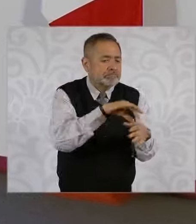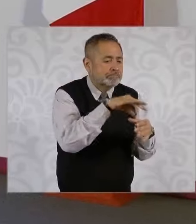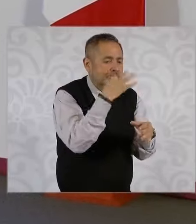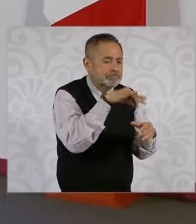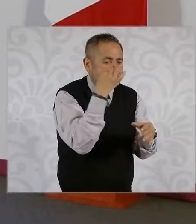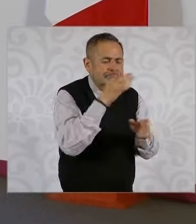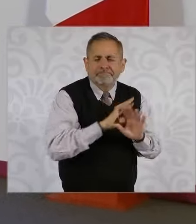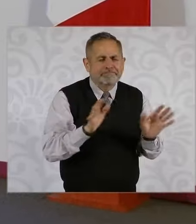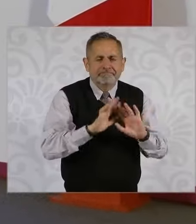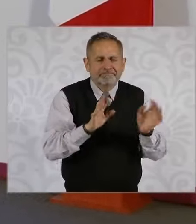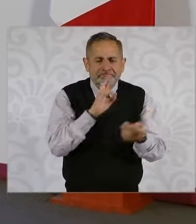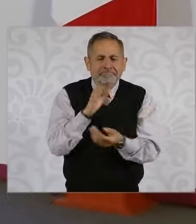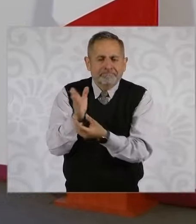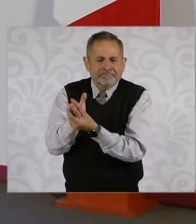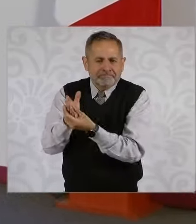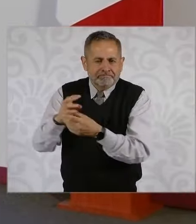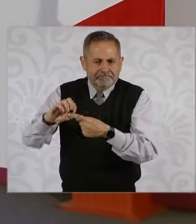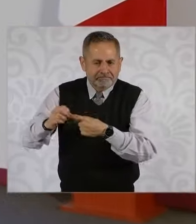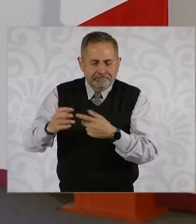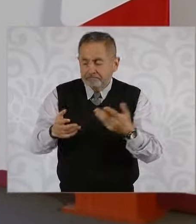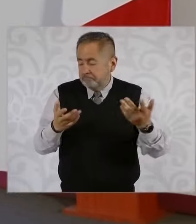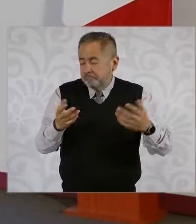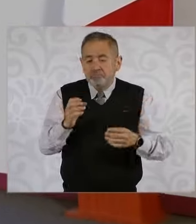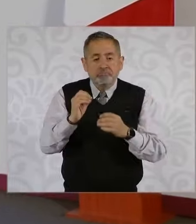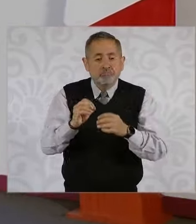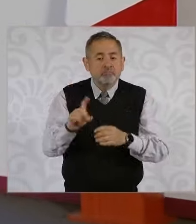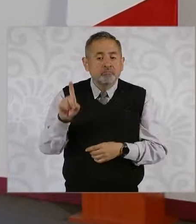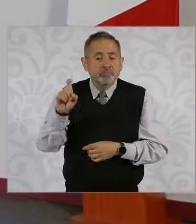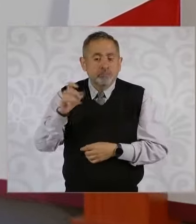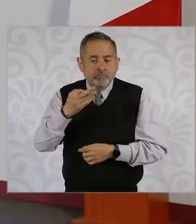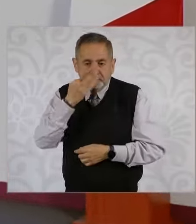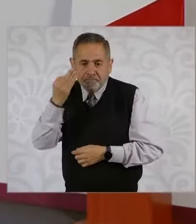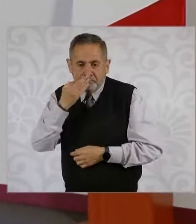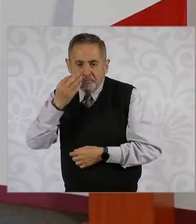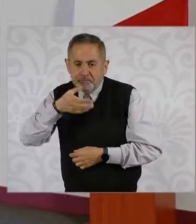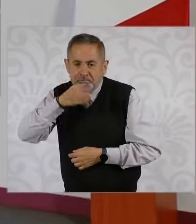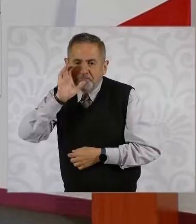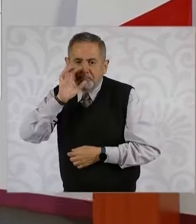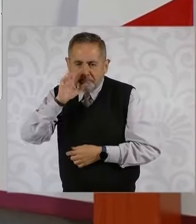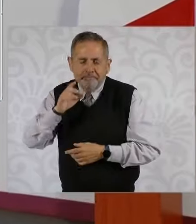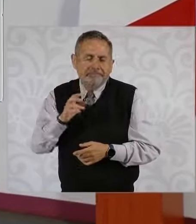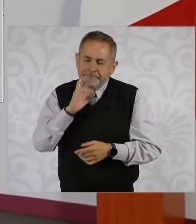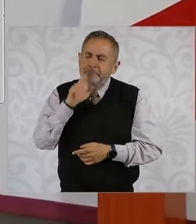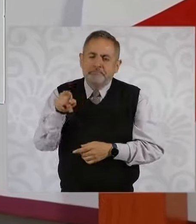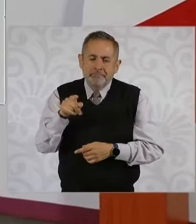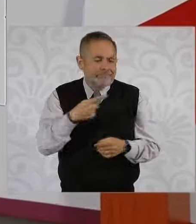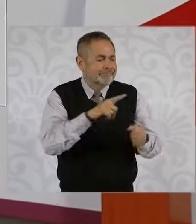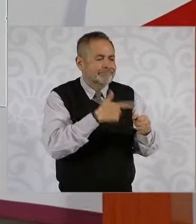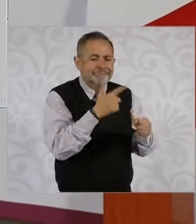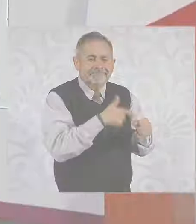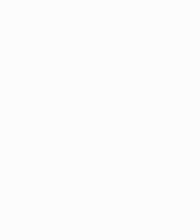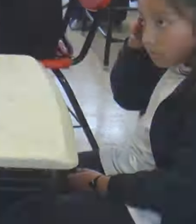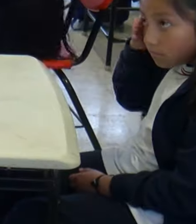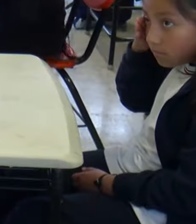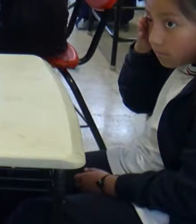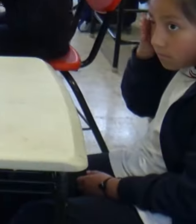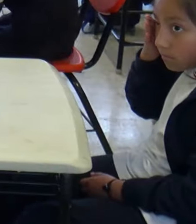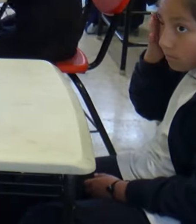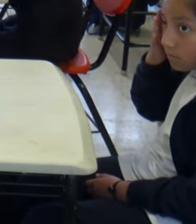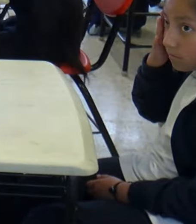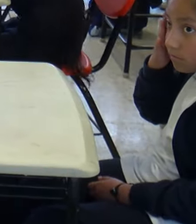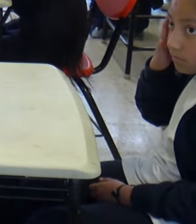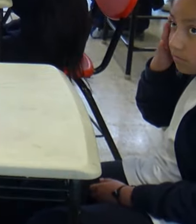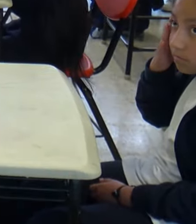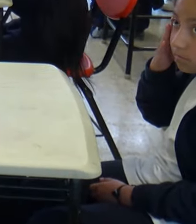papas. Es mucho mejor un agua de jamaica que un refresco. Estas